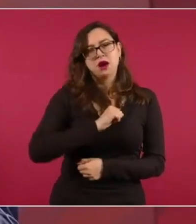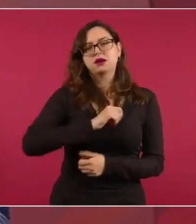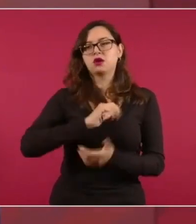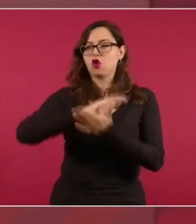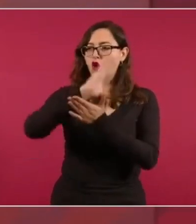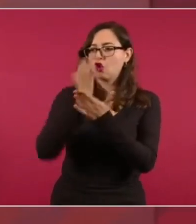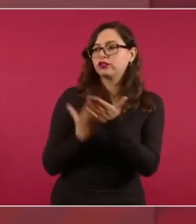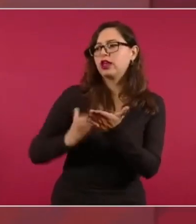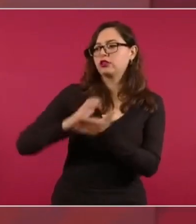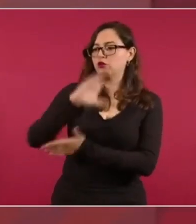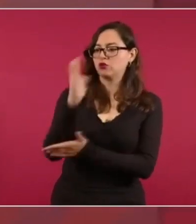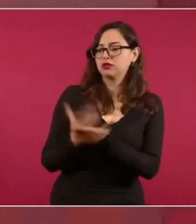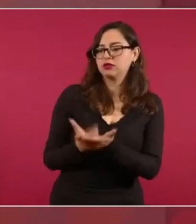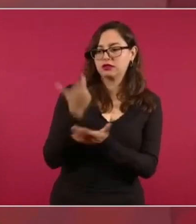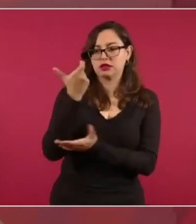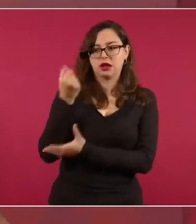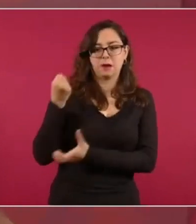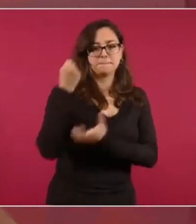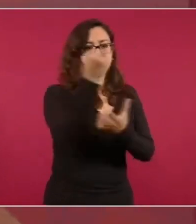Entonces, todo ese dinero